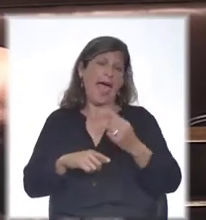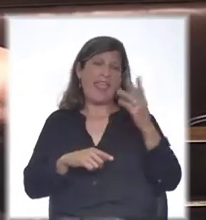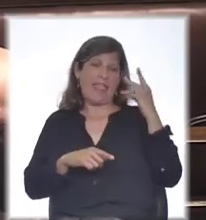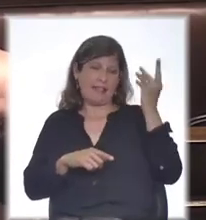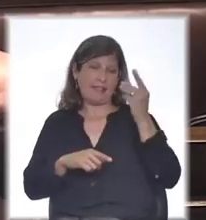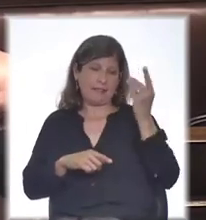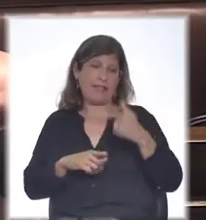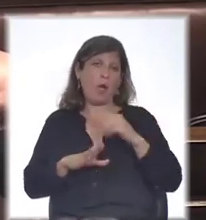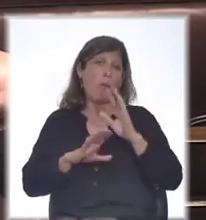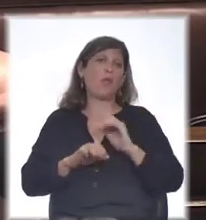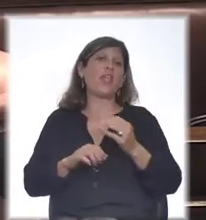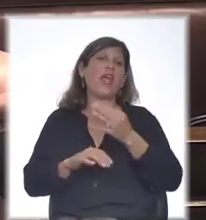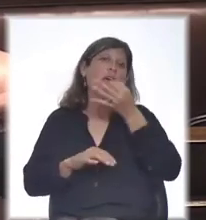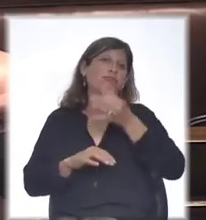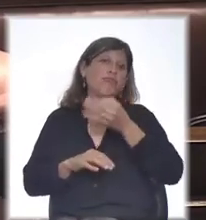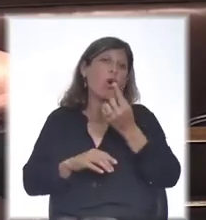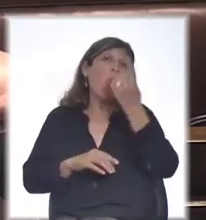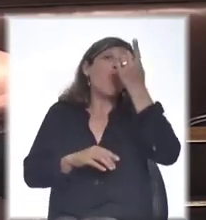vez por cada artículo.